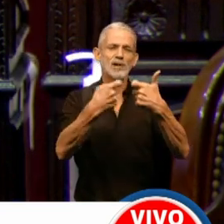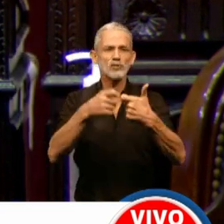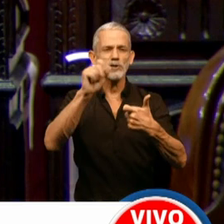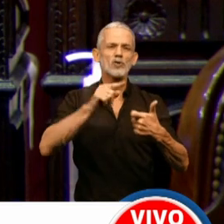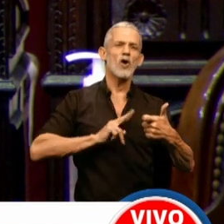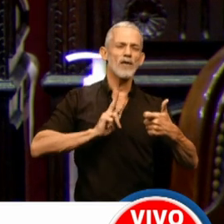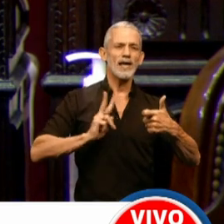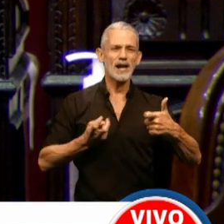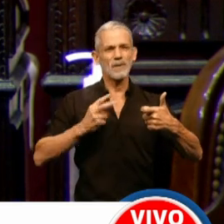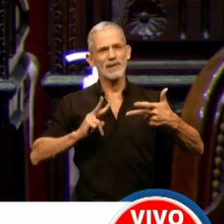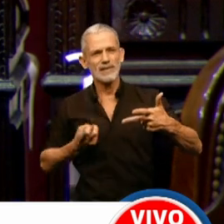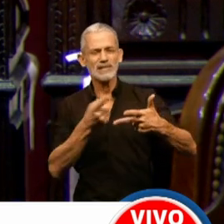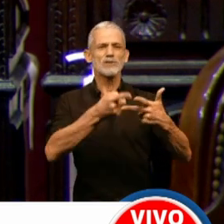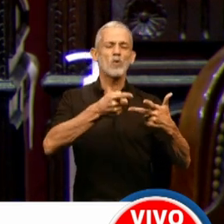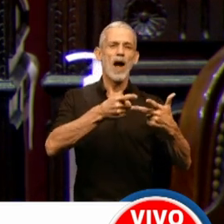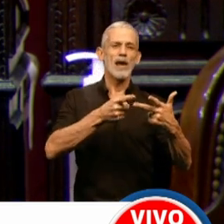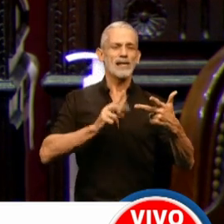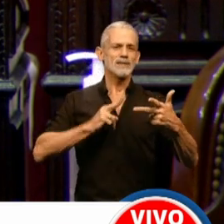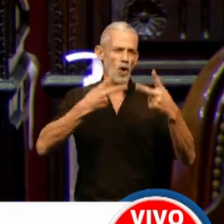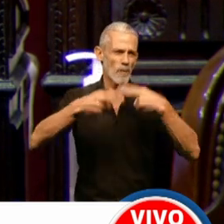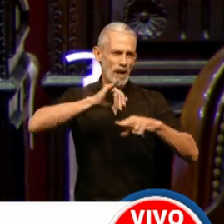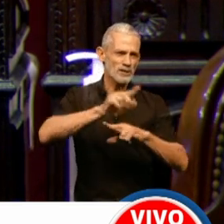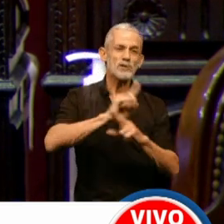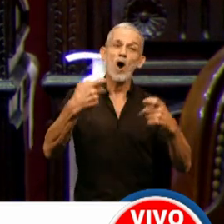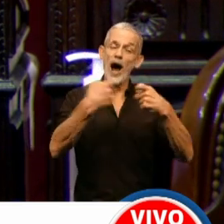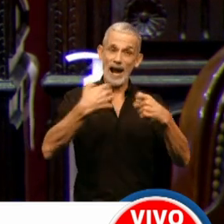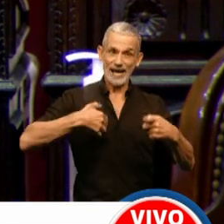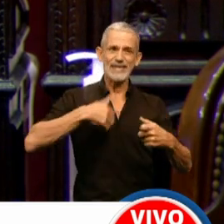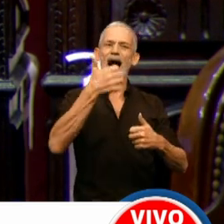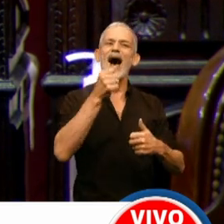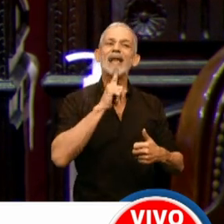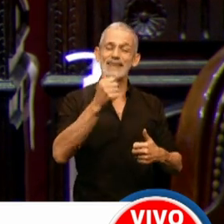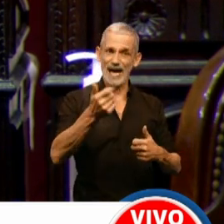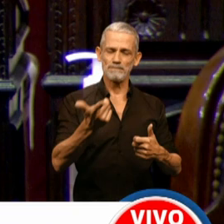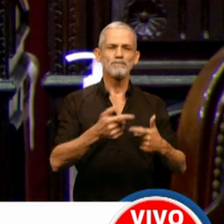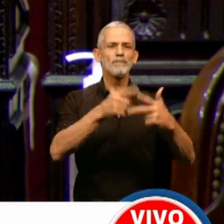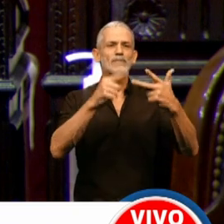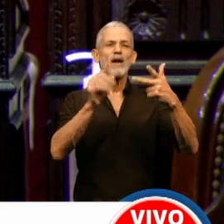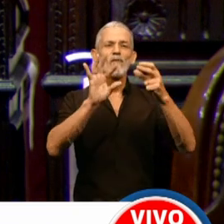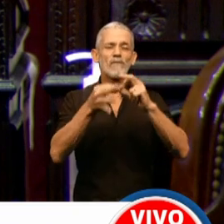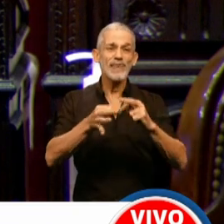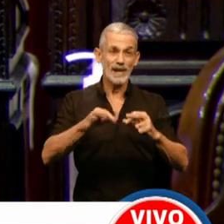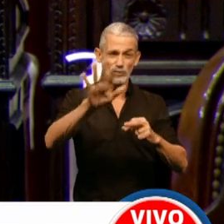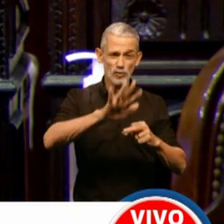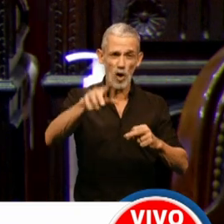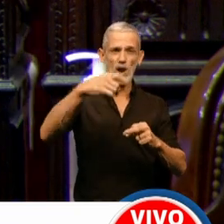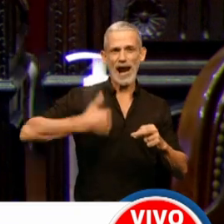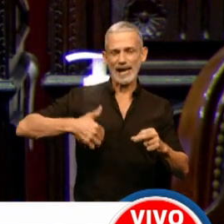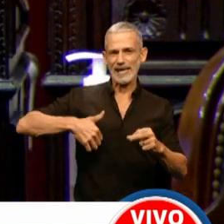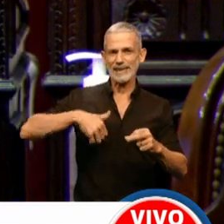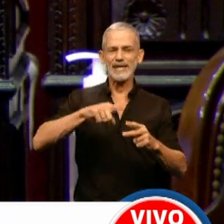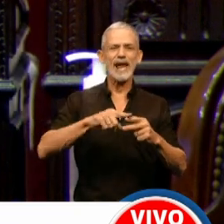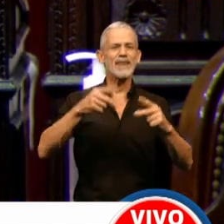de travestis transexuales y transgénero argentina hasta la federación argentina